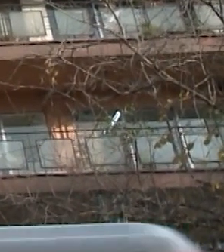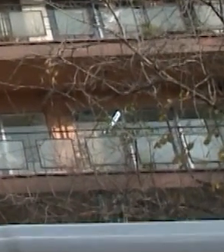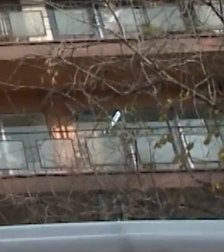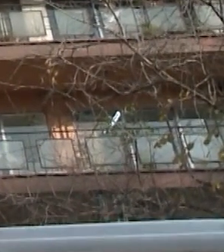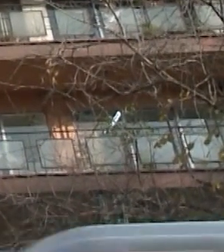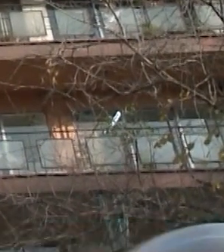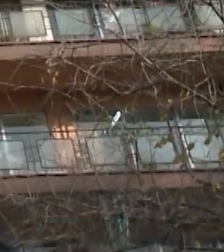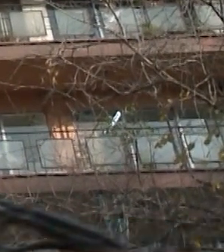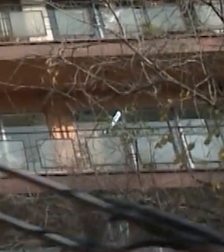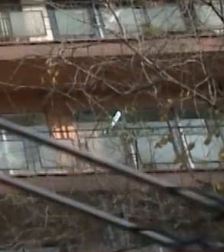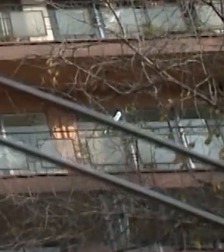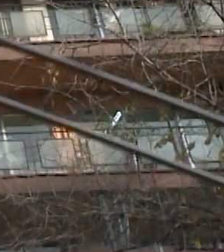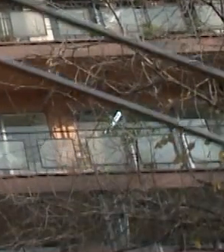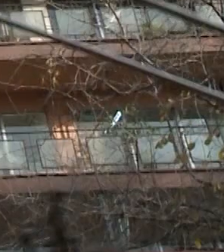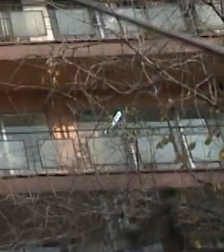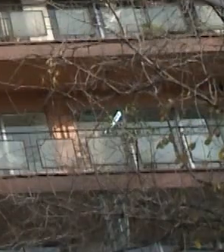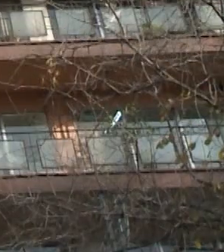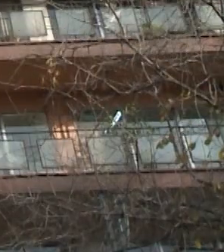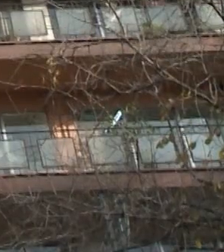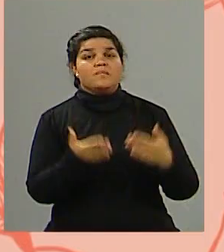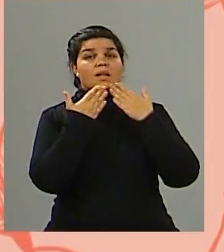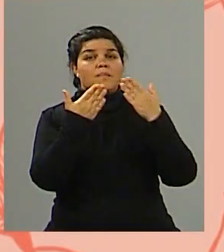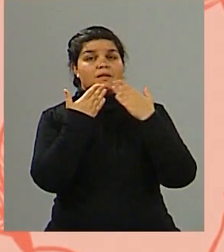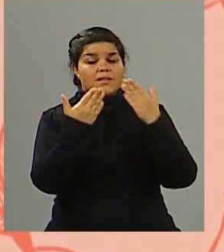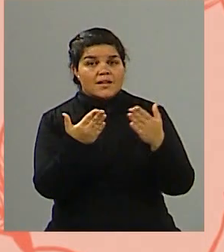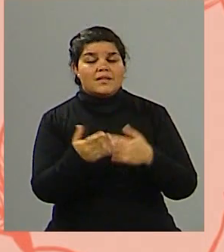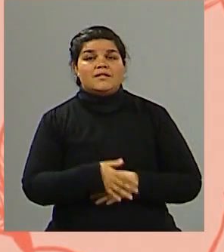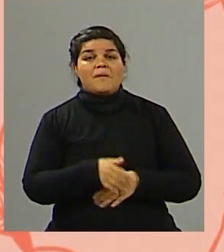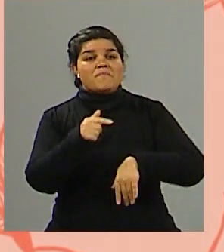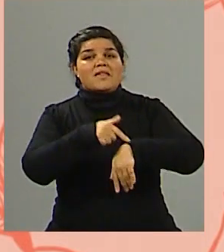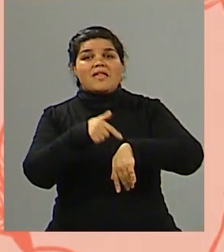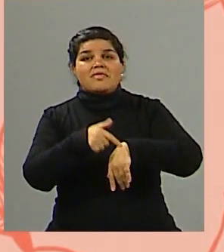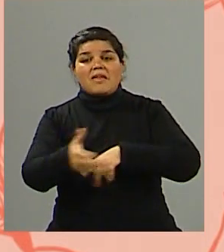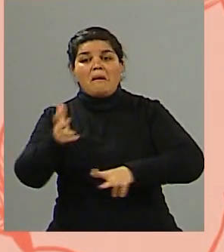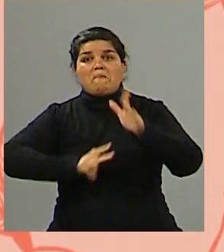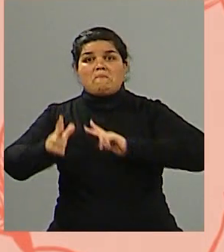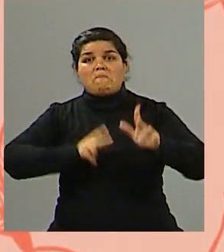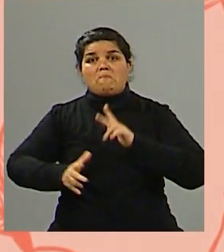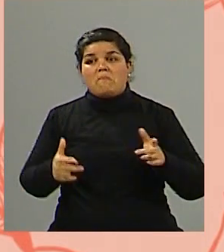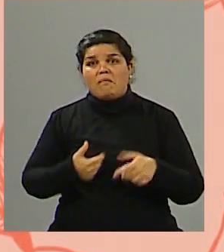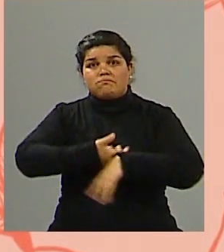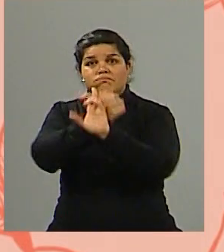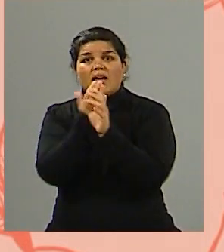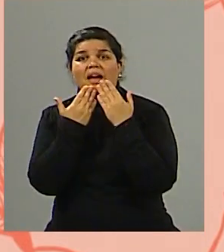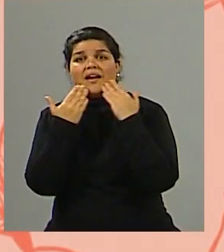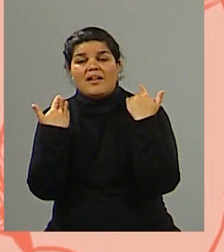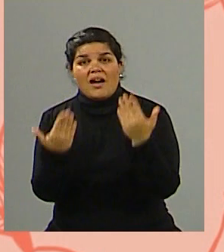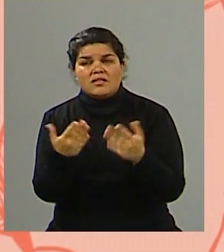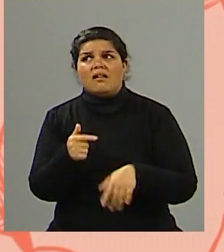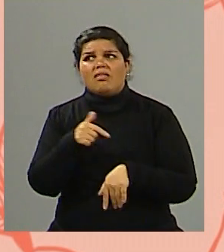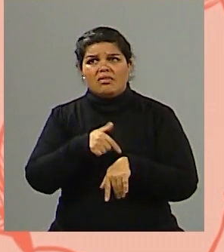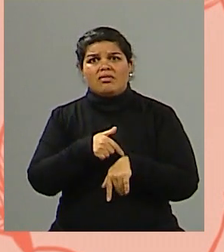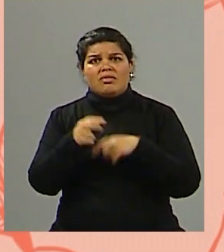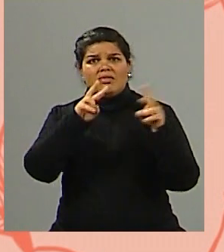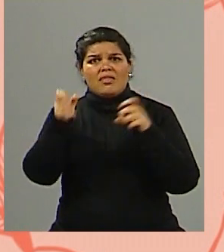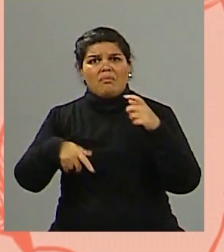preocupación. Bien, Magalí, muchísimas gracias por tu tiempo. La verdad es que es un tema que da para hablar mucho y sobre todo de